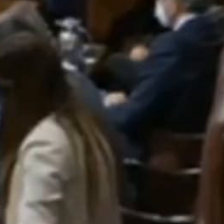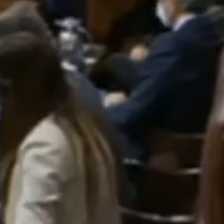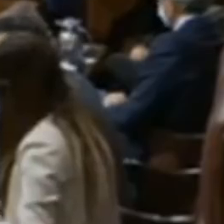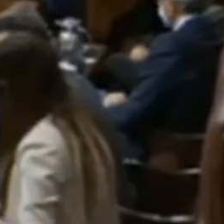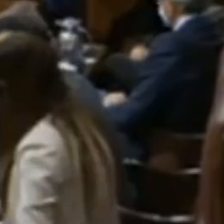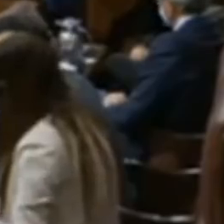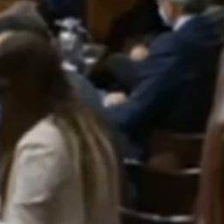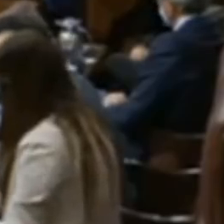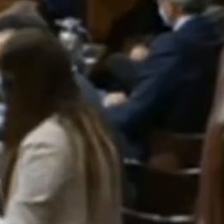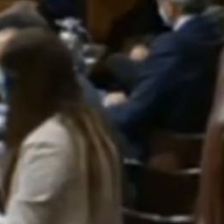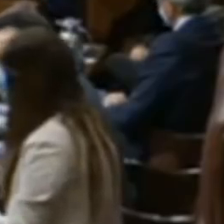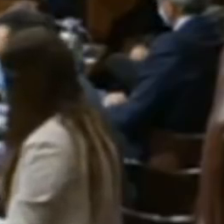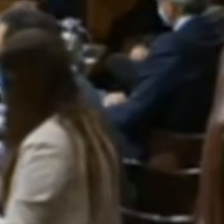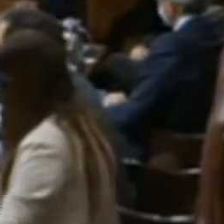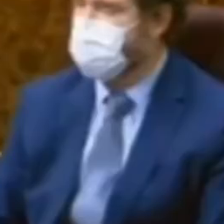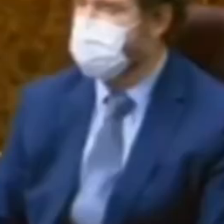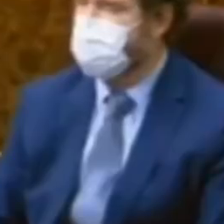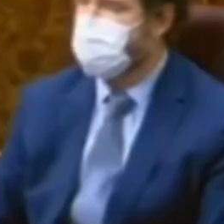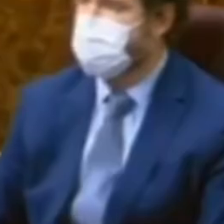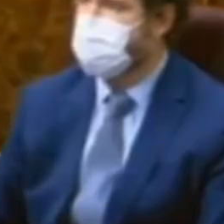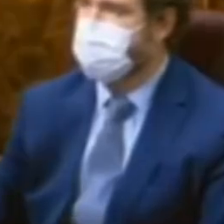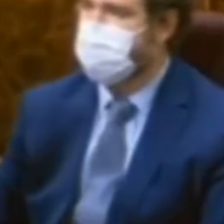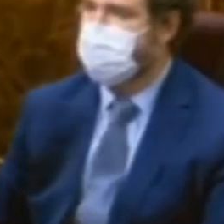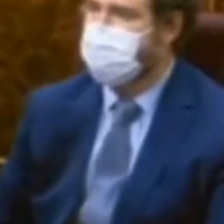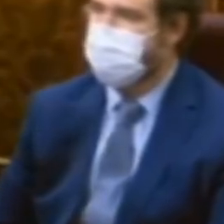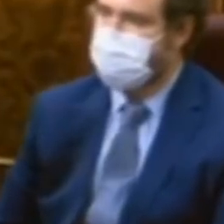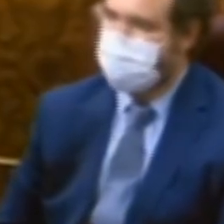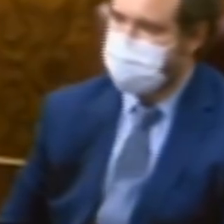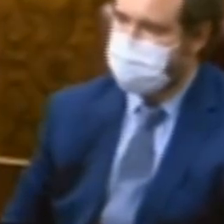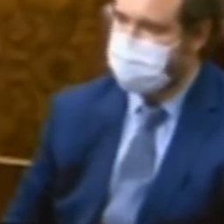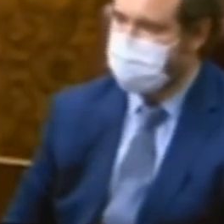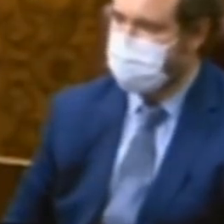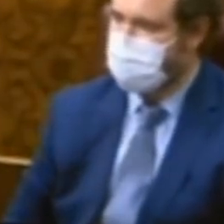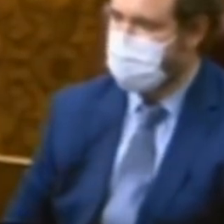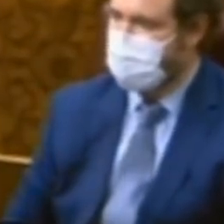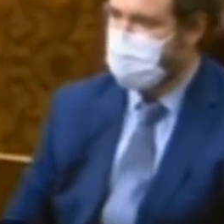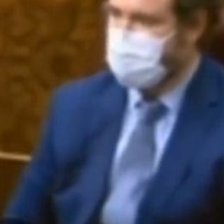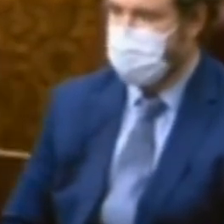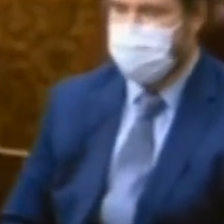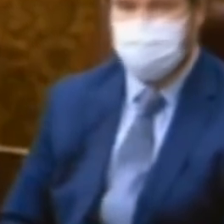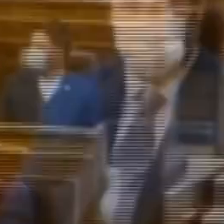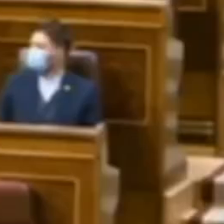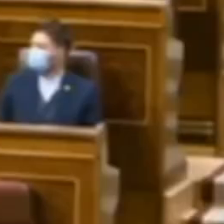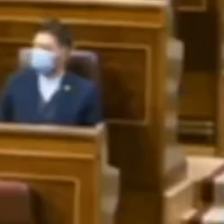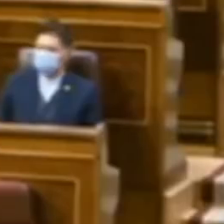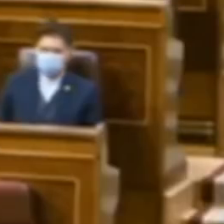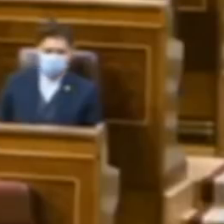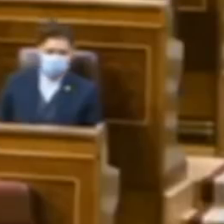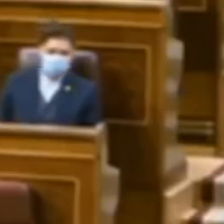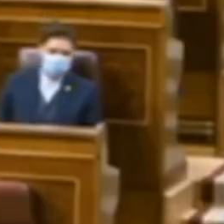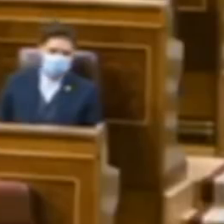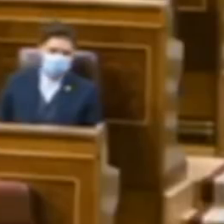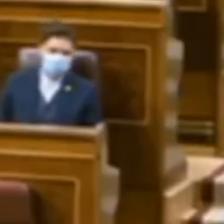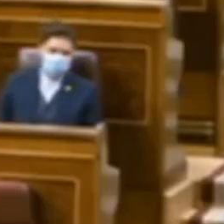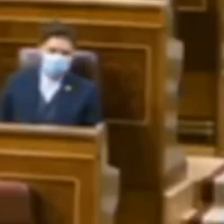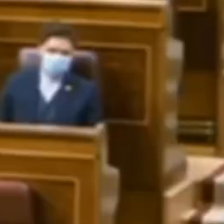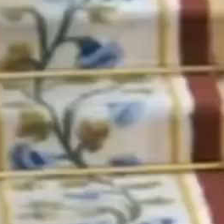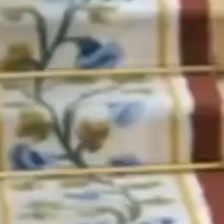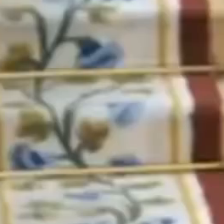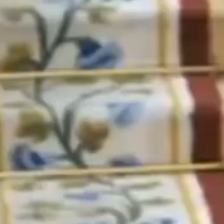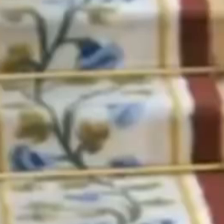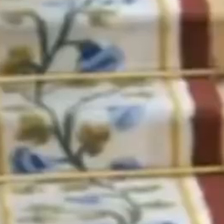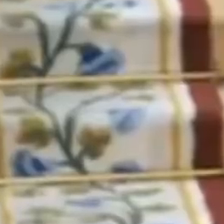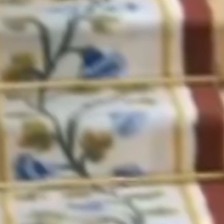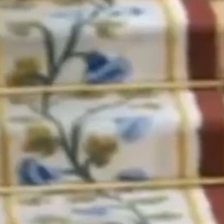términos estrictamente electorales, ha sido un disparo en su pie, en su propio pie. Claramente. Pero